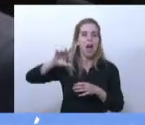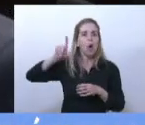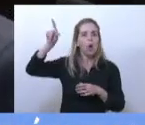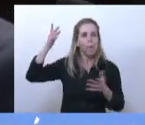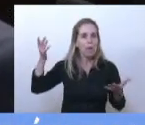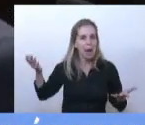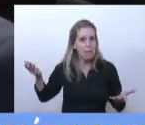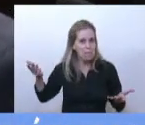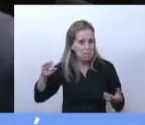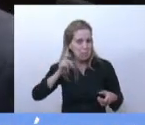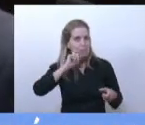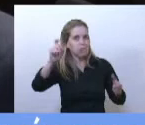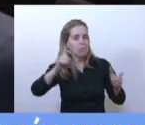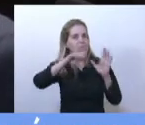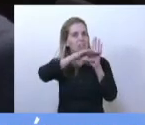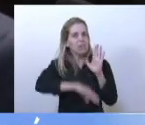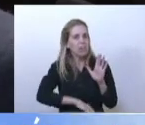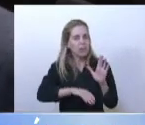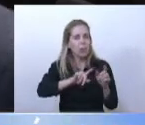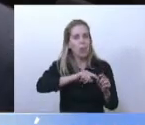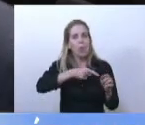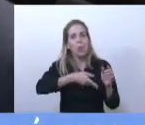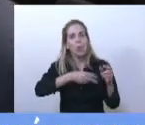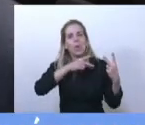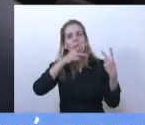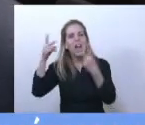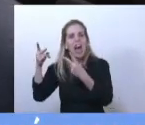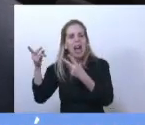sin respetar las restricciones cuando va y cuando viene